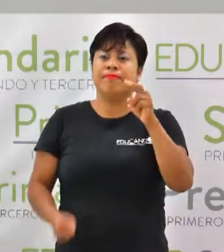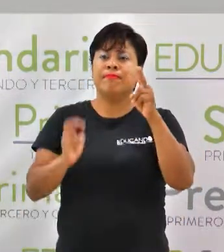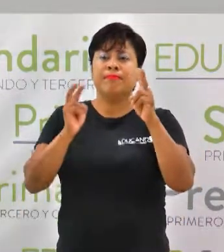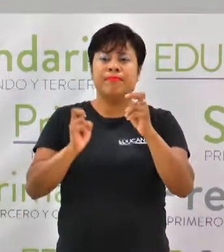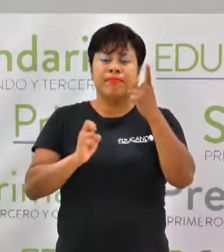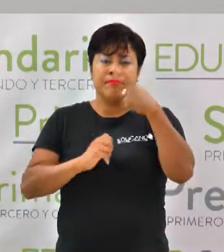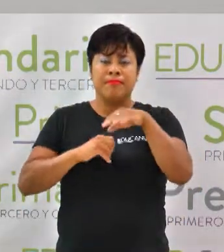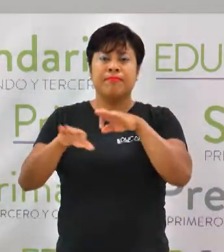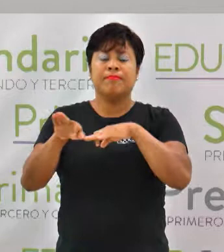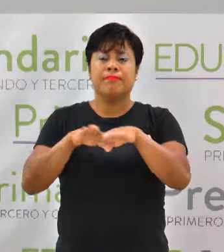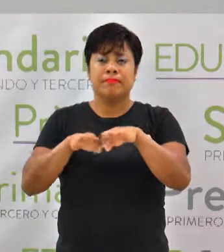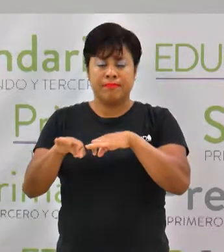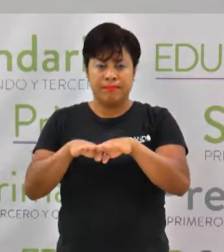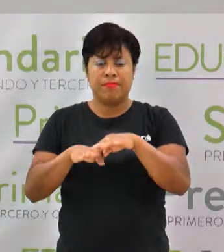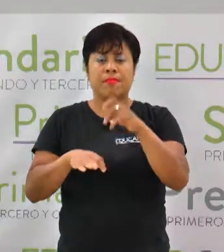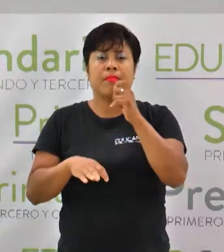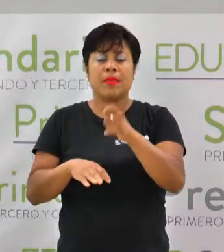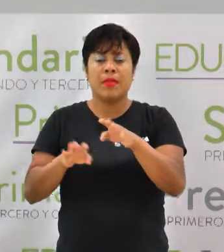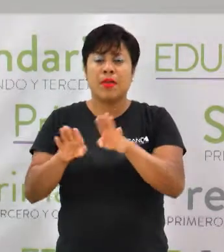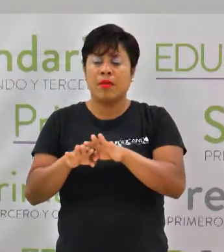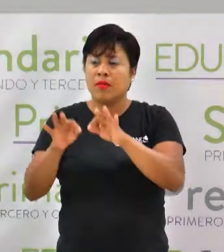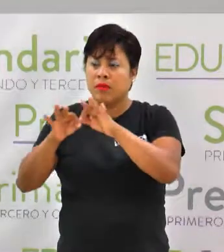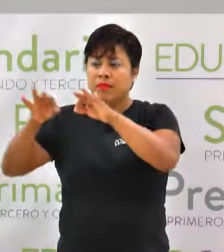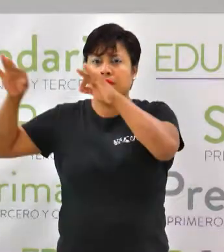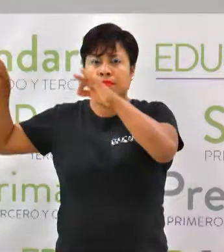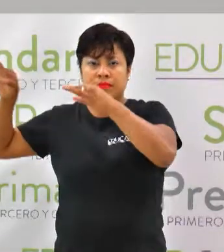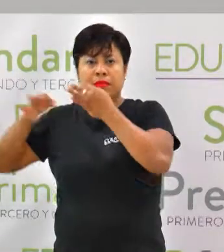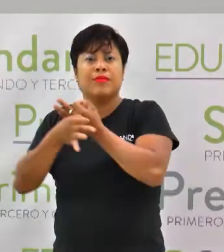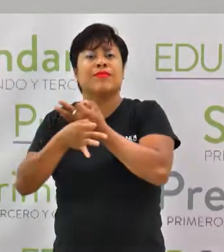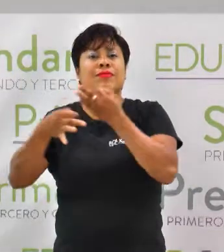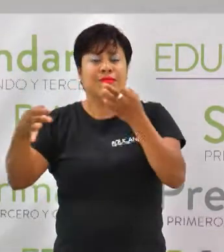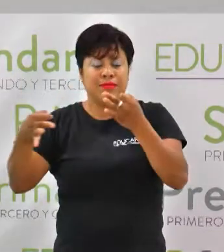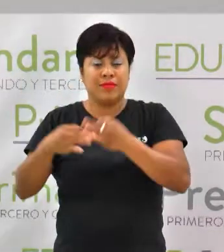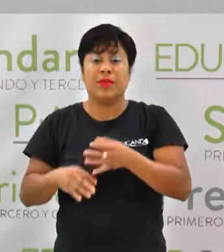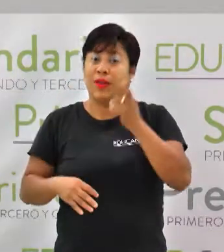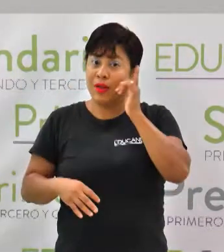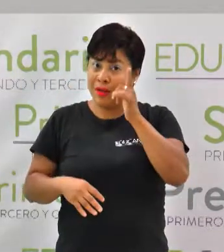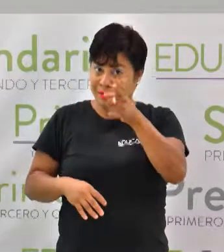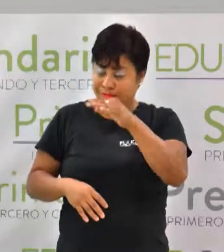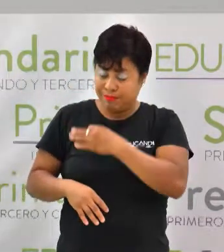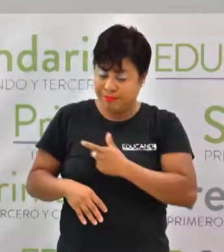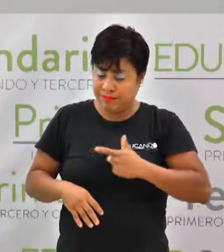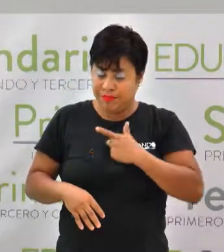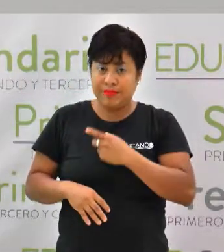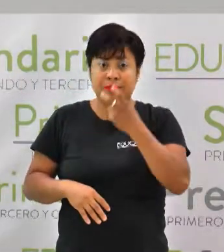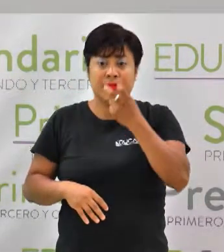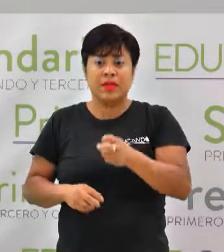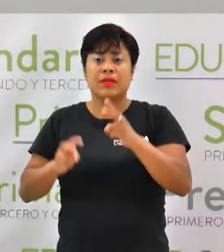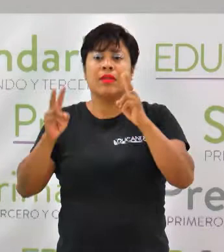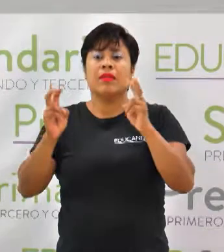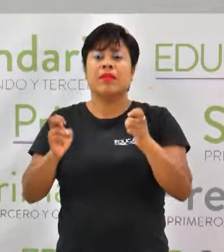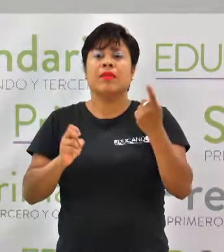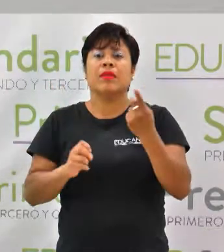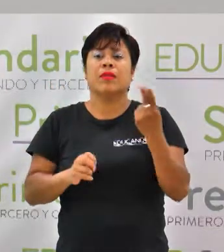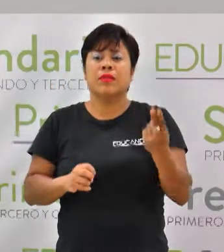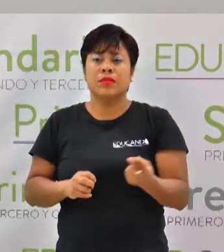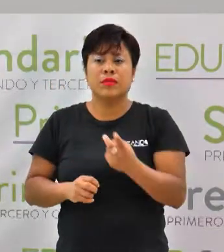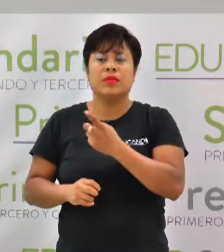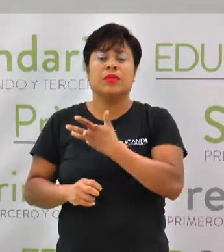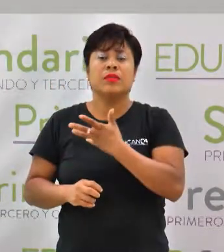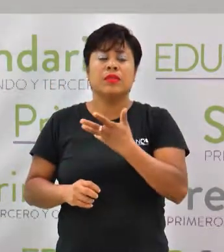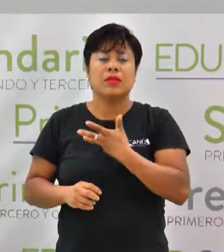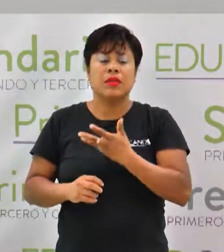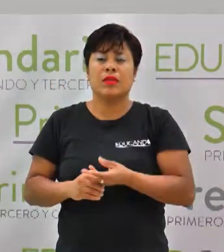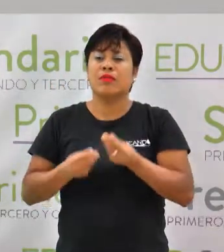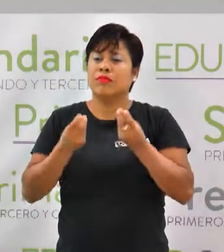tema para trabajar lo que es la exposición, que espero les sea de mucho agrado. Es un tema del que ustedes